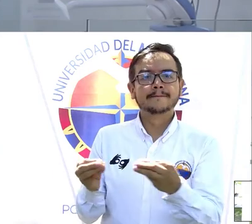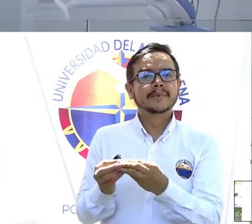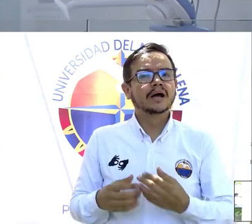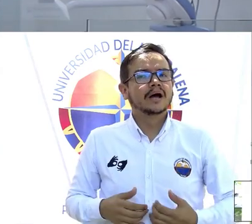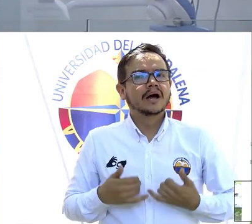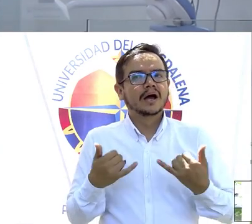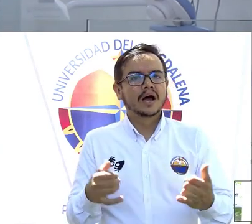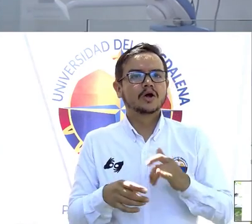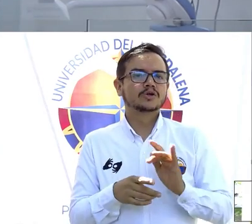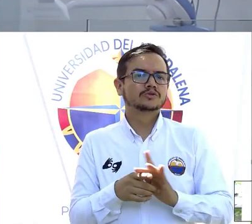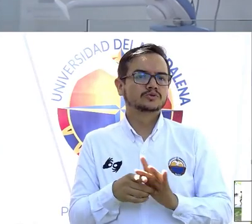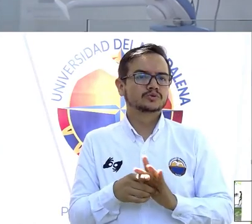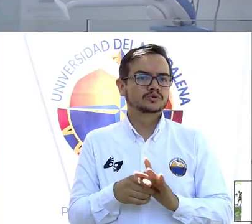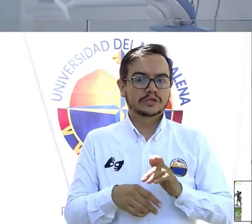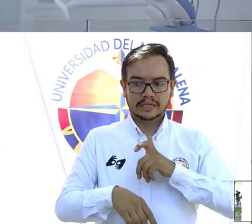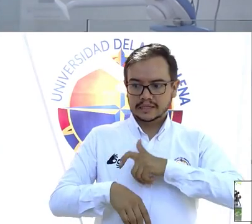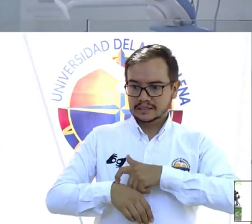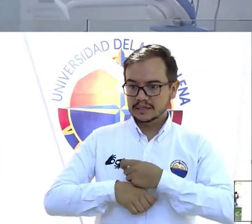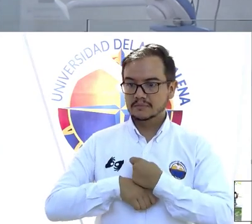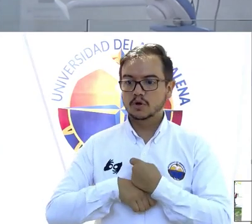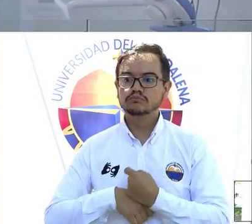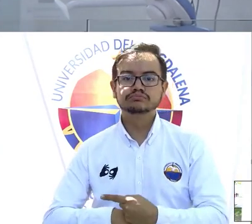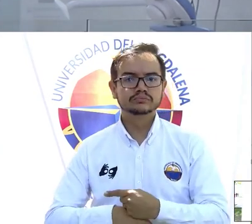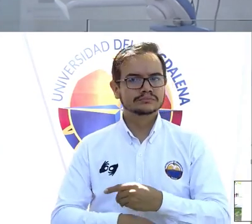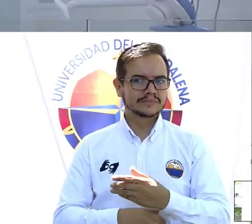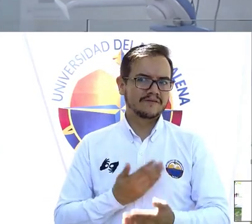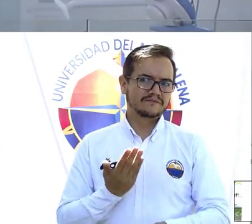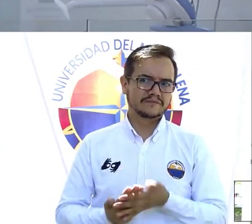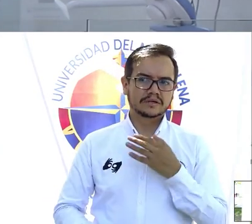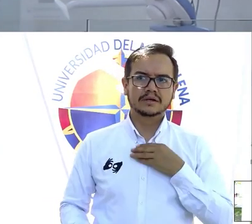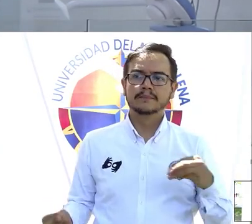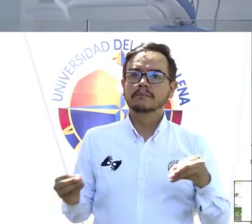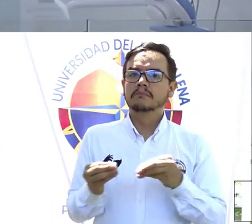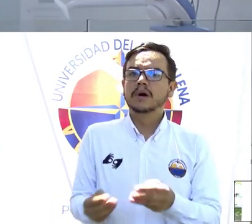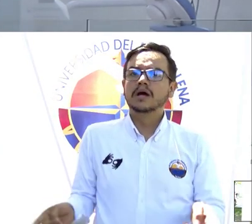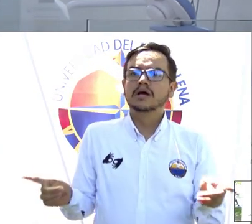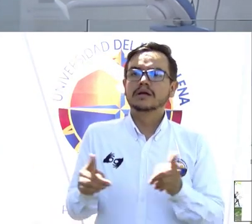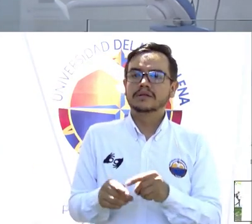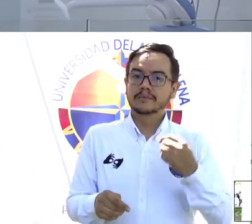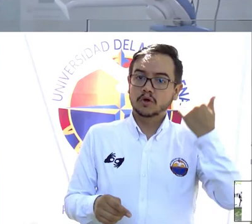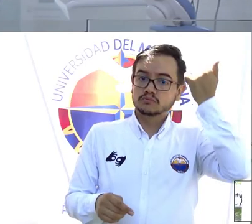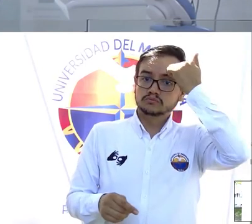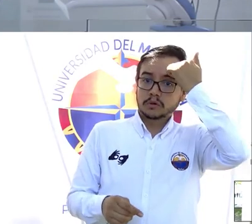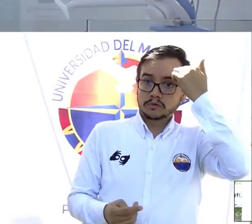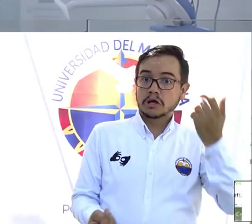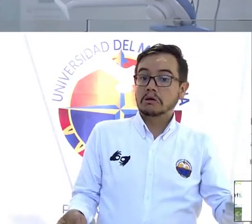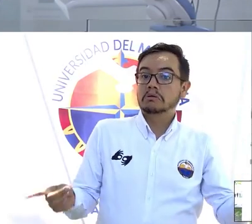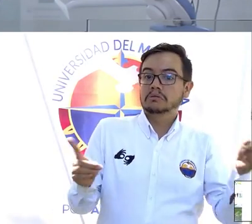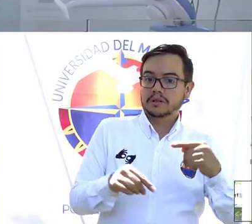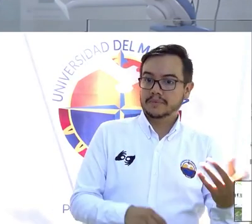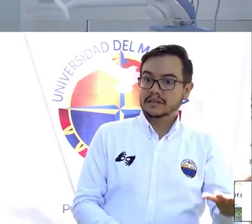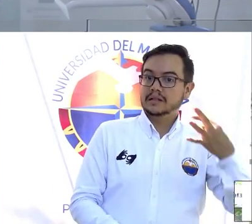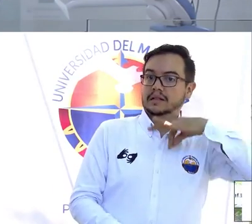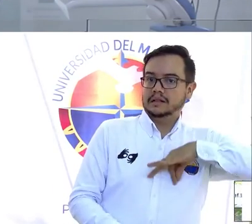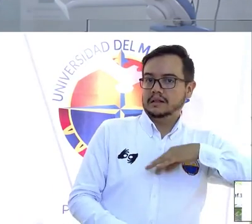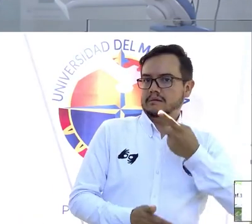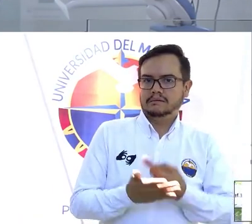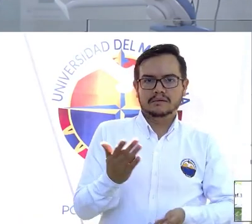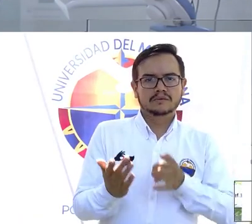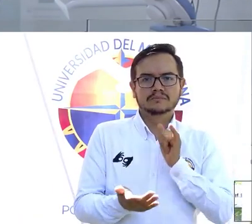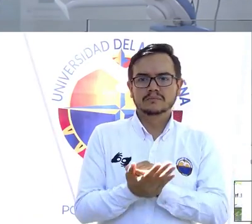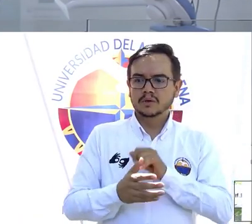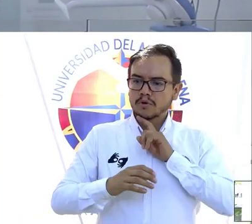los tiempos de trabajo de nuestros estudiantes y adicionalmente los profesores también están en esta dinámica que